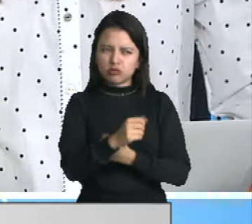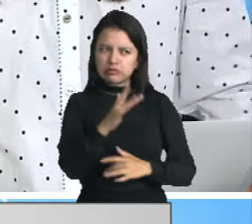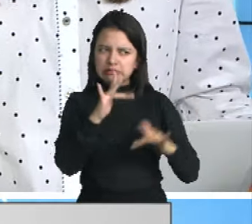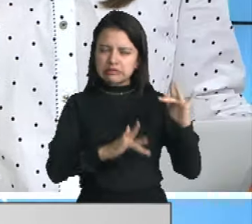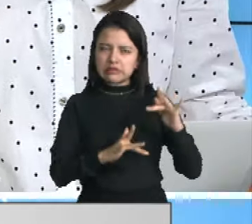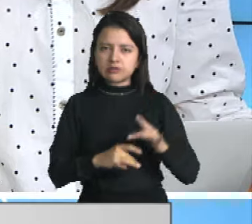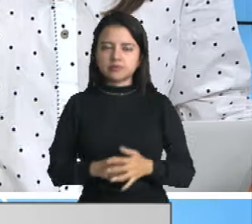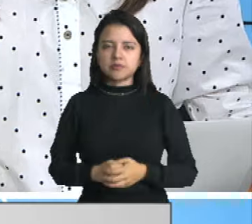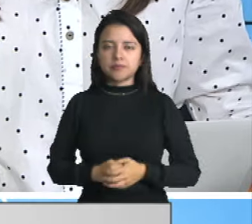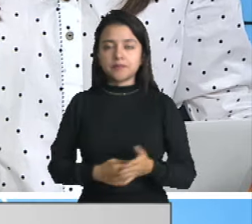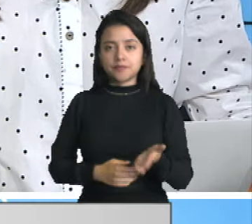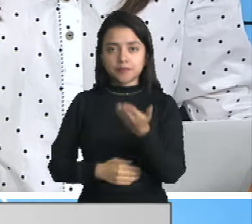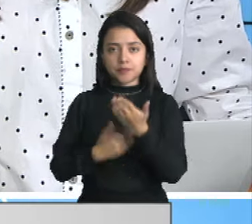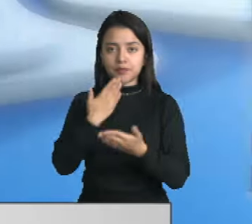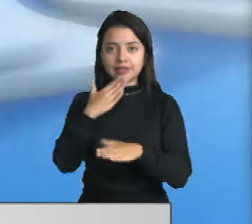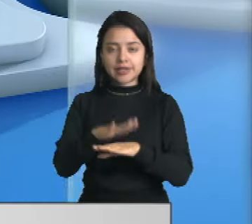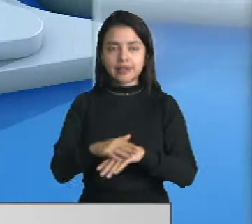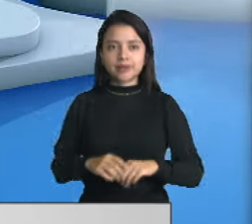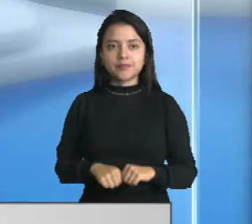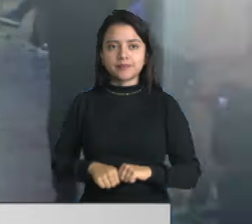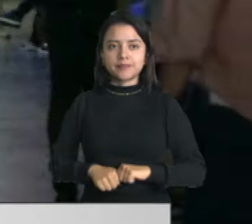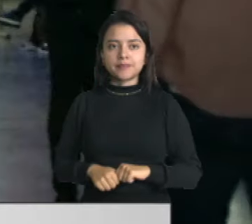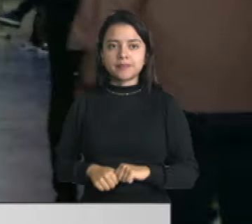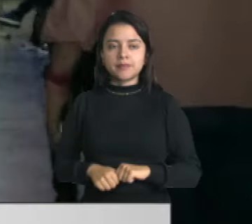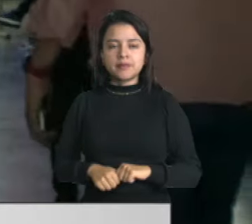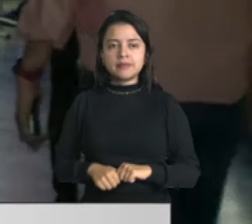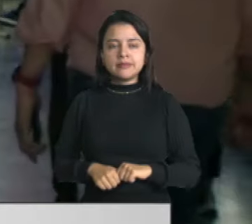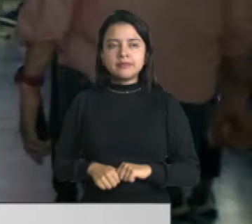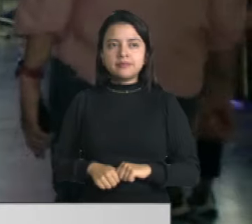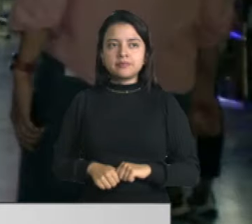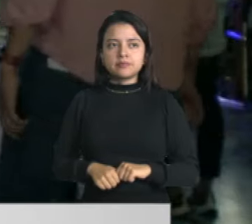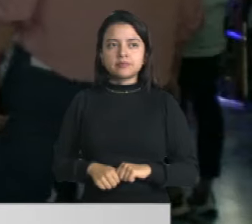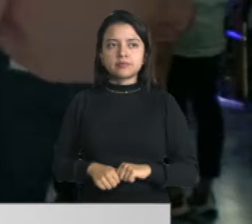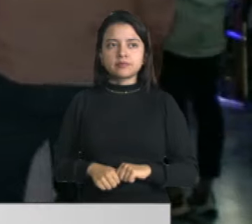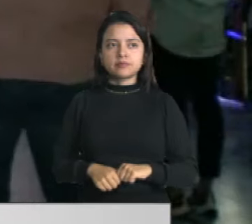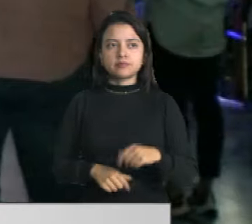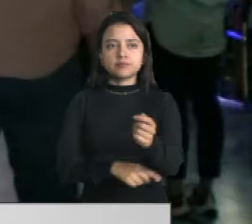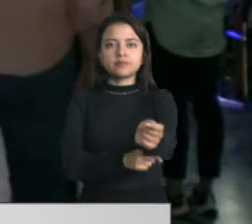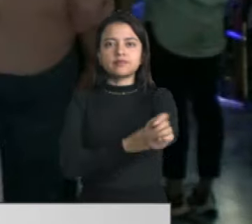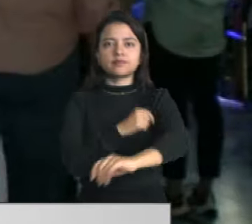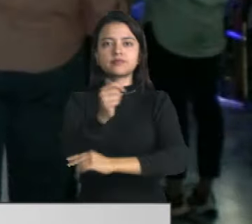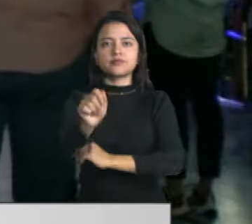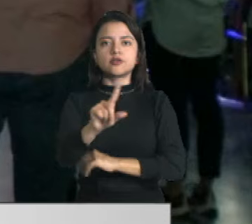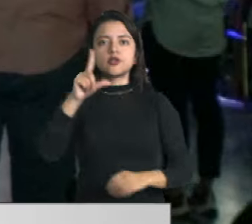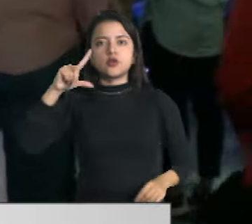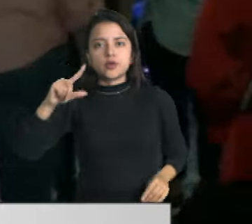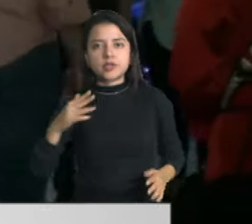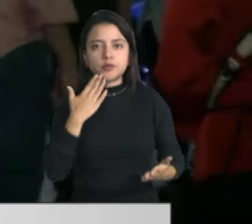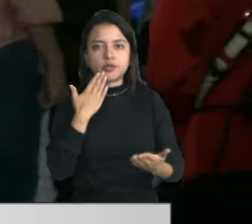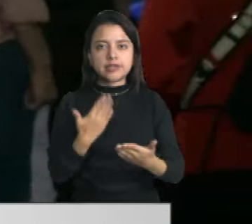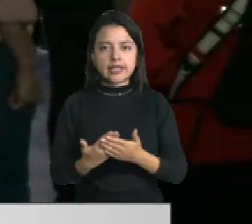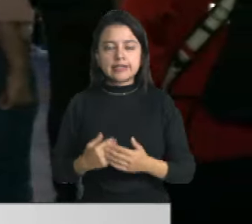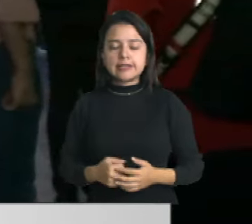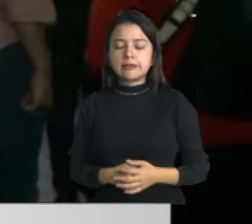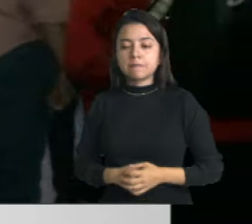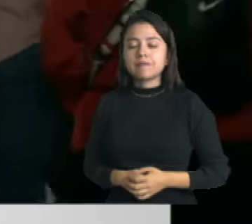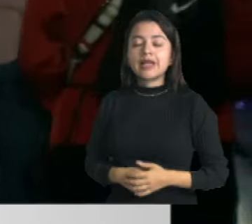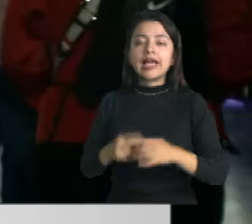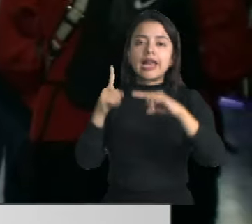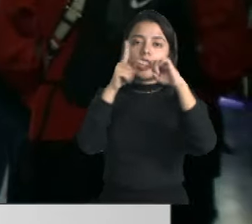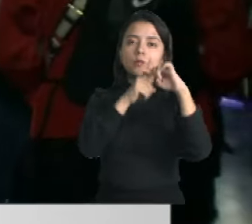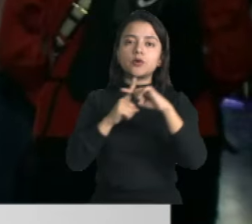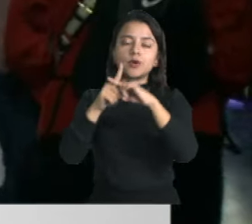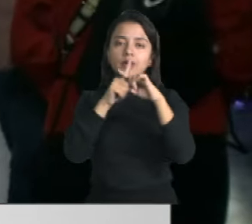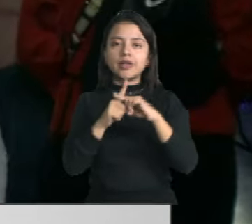más información. Jorge, buenas tardes. Hay sillas de sobra en todo el estadio. Muchas gracias, muy buenas tardes. La Procuradora General de la Nación,